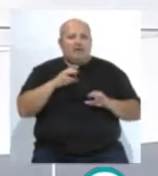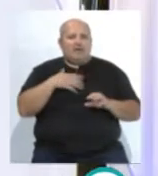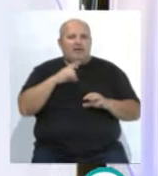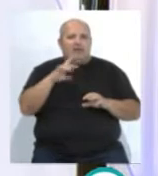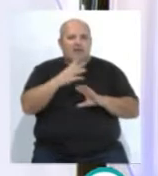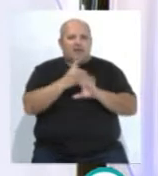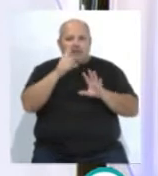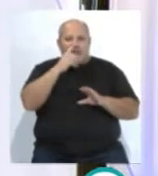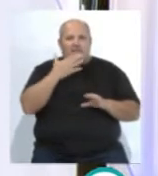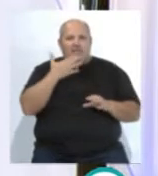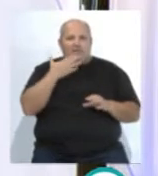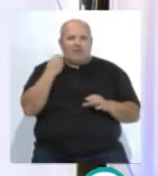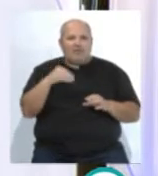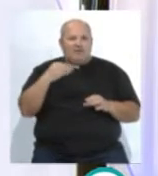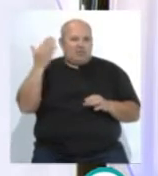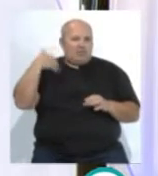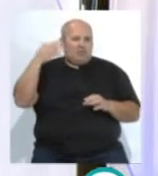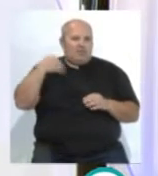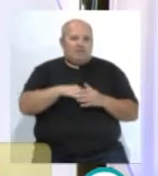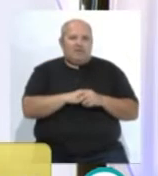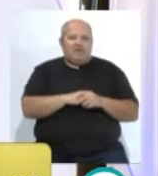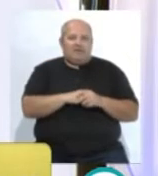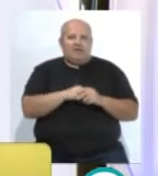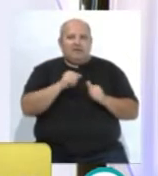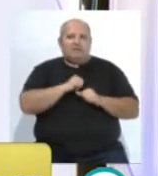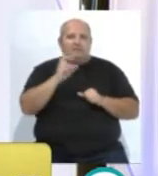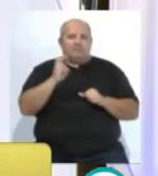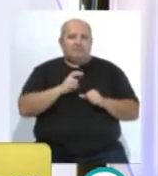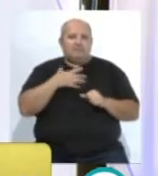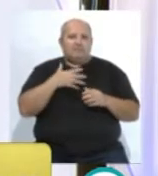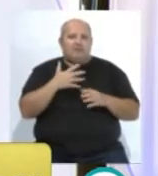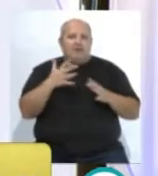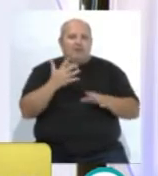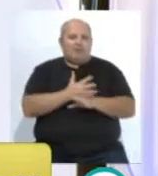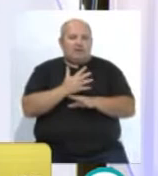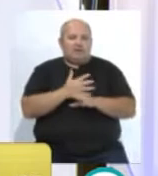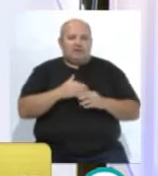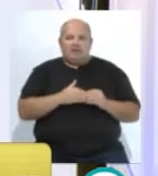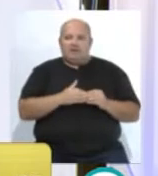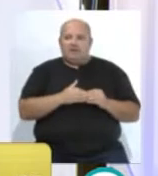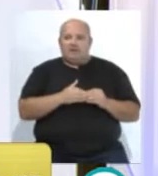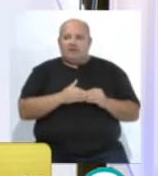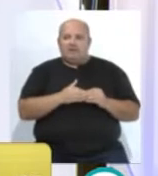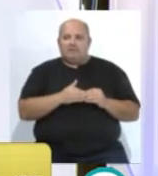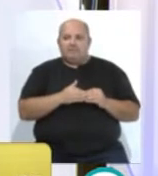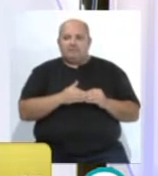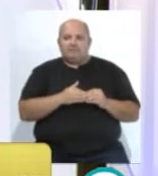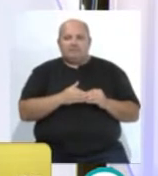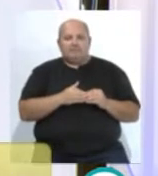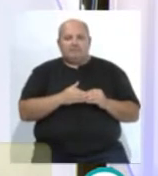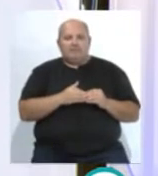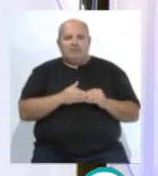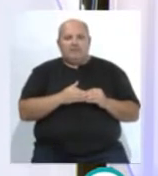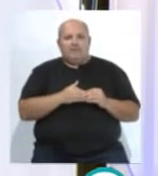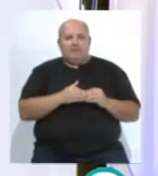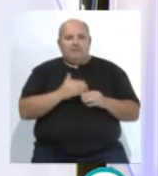y 6 añitos, ¿no? La verdad es que todo el mundo esperábamos que era, que iba a ser un gran futbolista, pero un futbolista